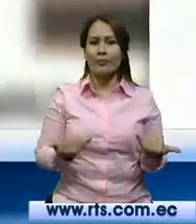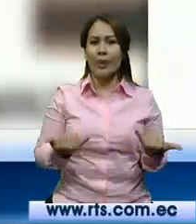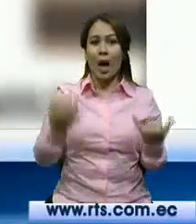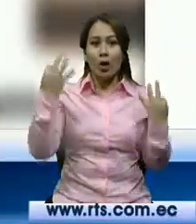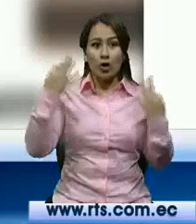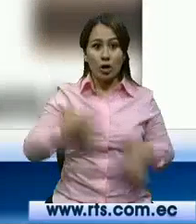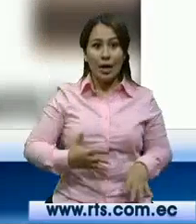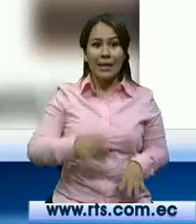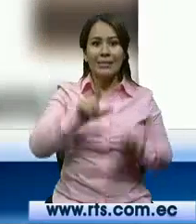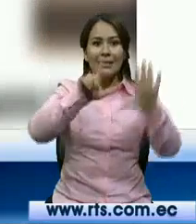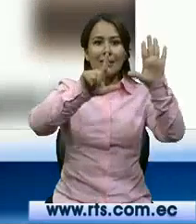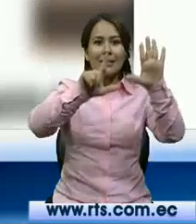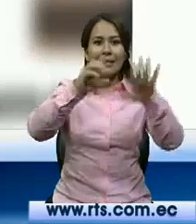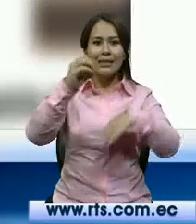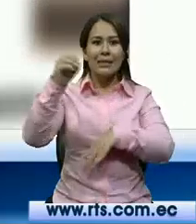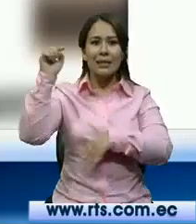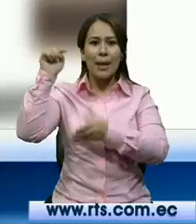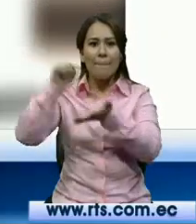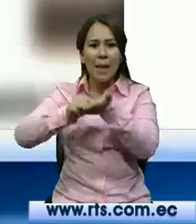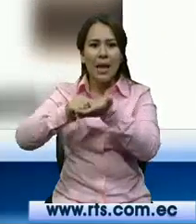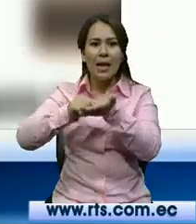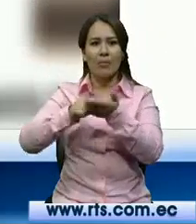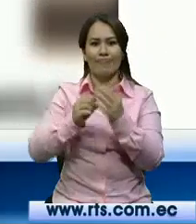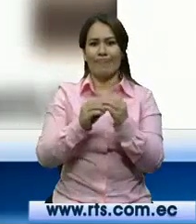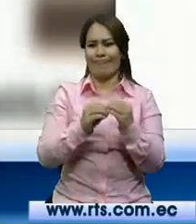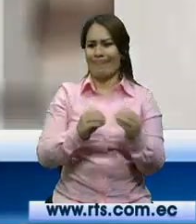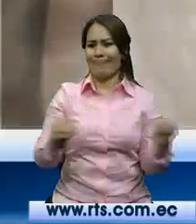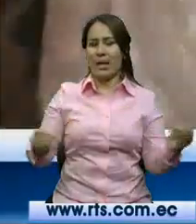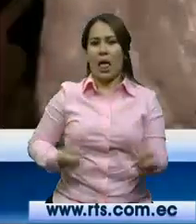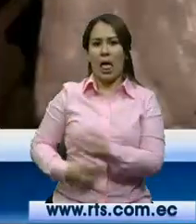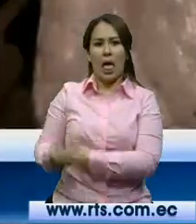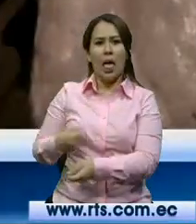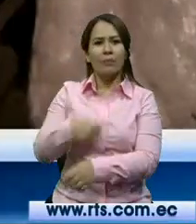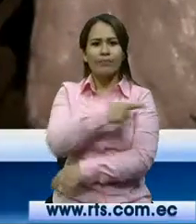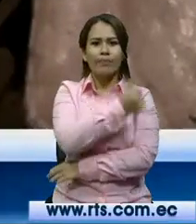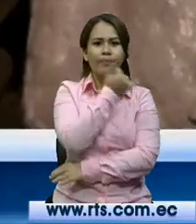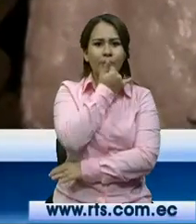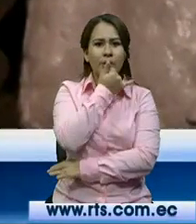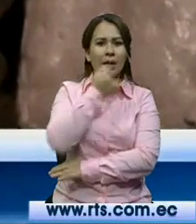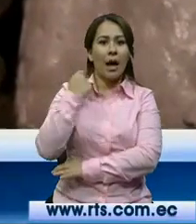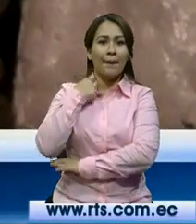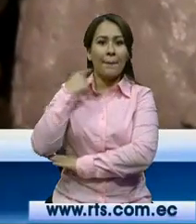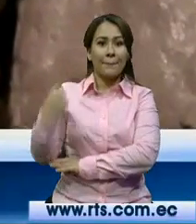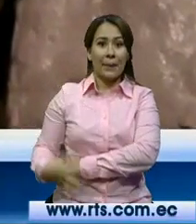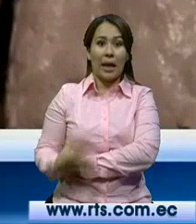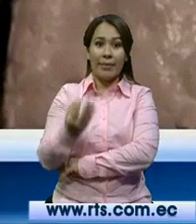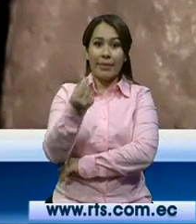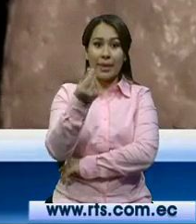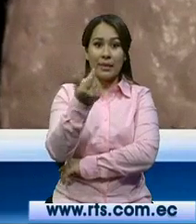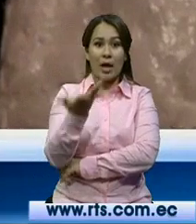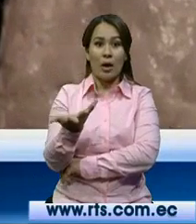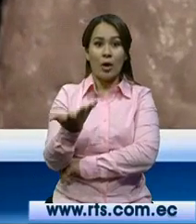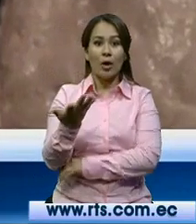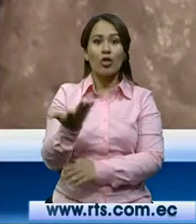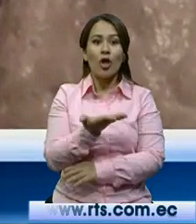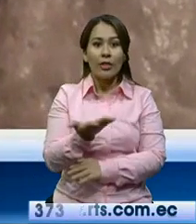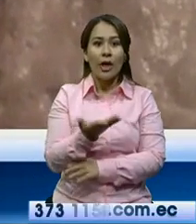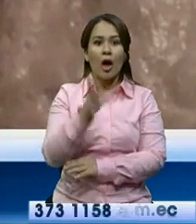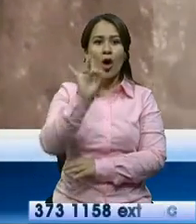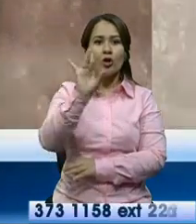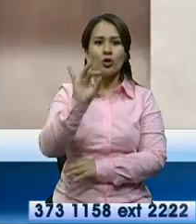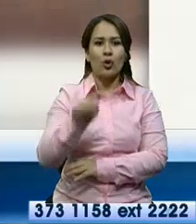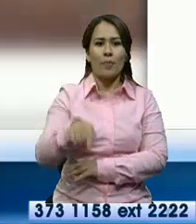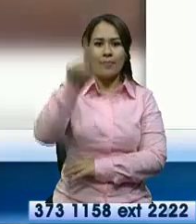mercado 700 mil dosis, perjudicando las arcas financieras de las organizaciones narcodelictivas en al menos 8 millones de